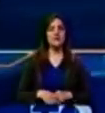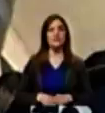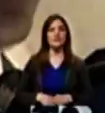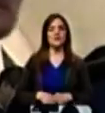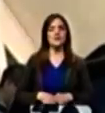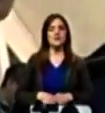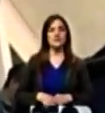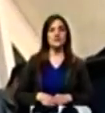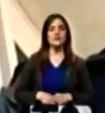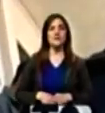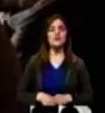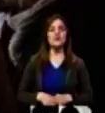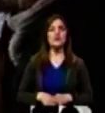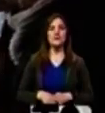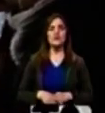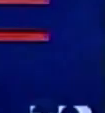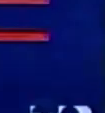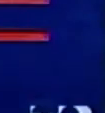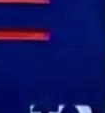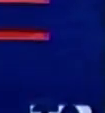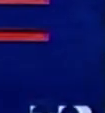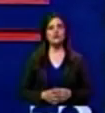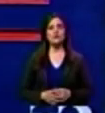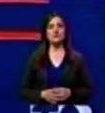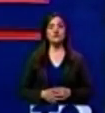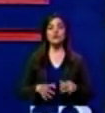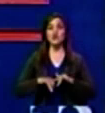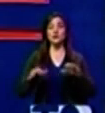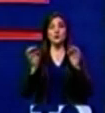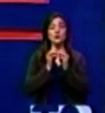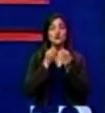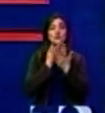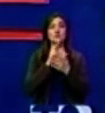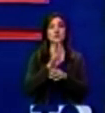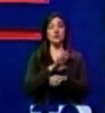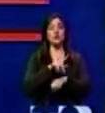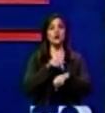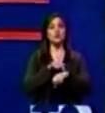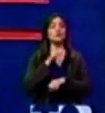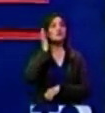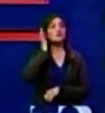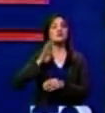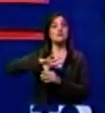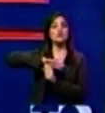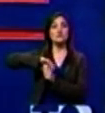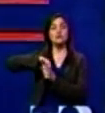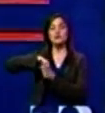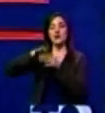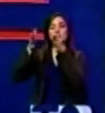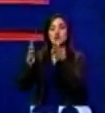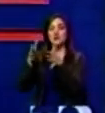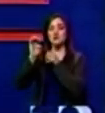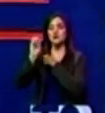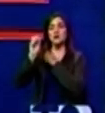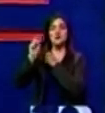401-9102 en Quito. Jorge Loaiza, 24 horas. Seguimos informando en 24 horas. La canciller María Fernanda Espinosa confirmó que